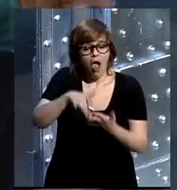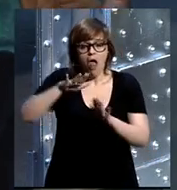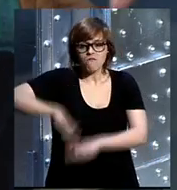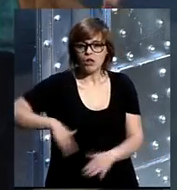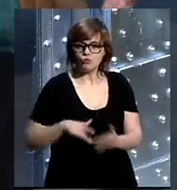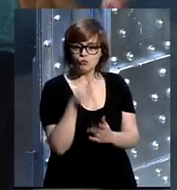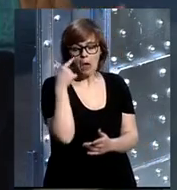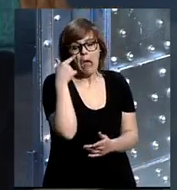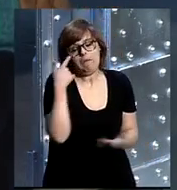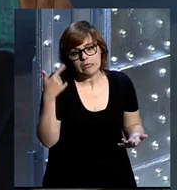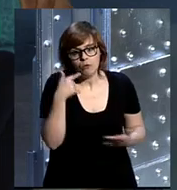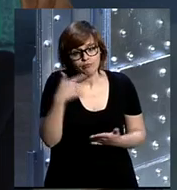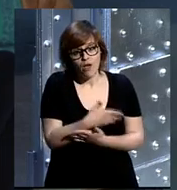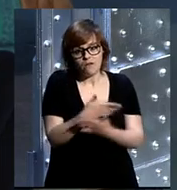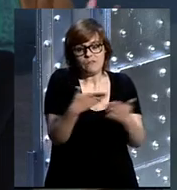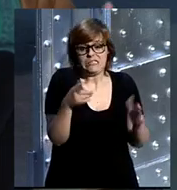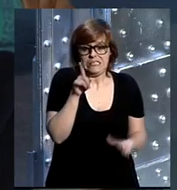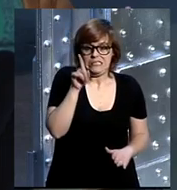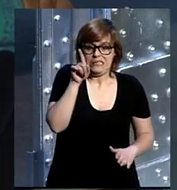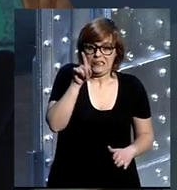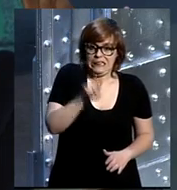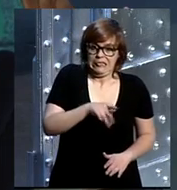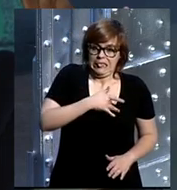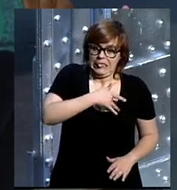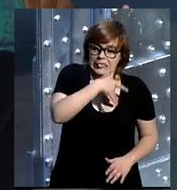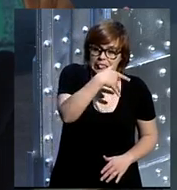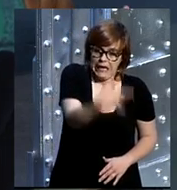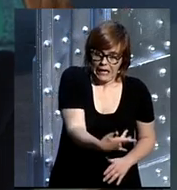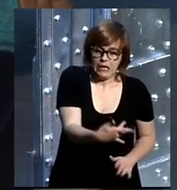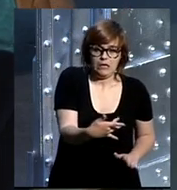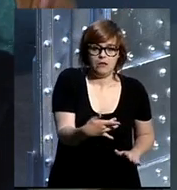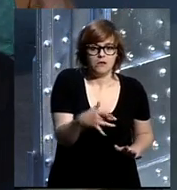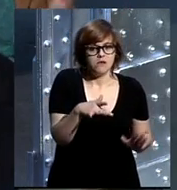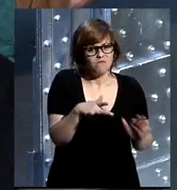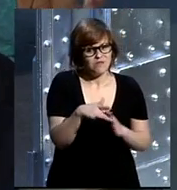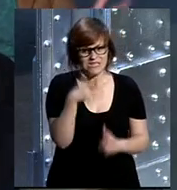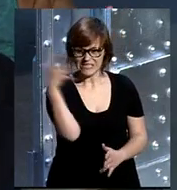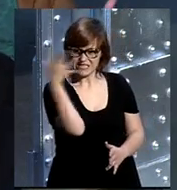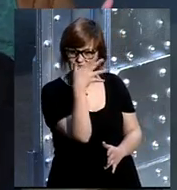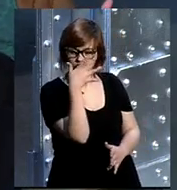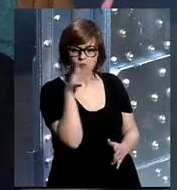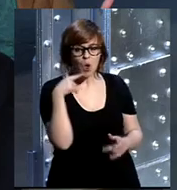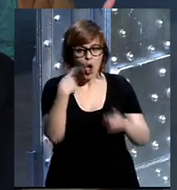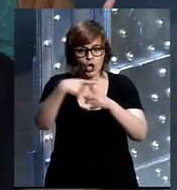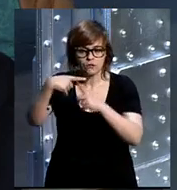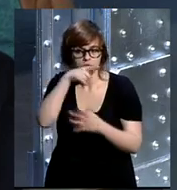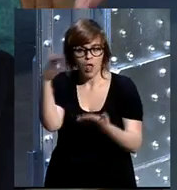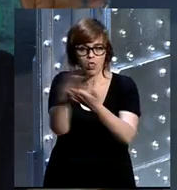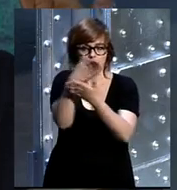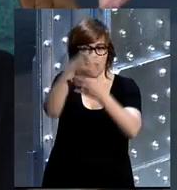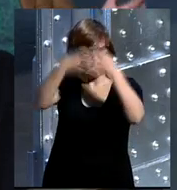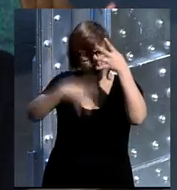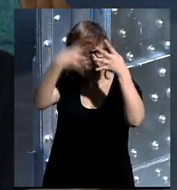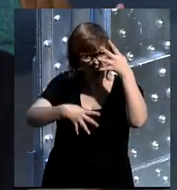o sea que yo confío y hago el clic, pero me genera una cierta desconfianza que haya tantas cosas que leerse,